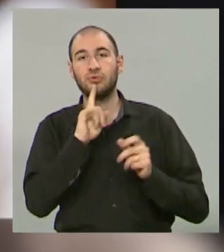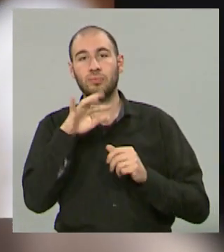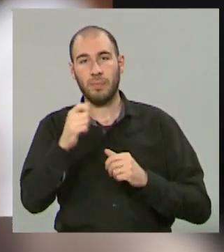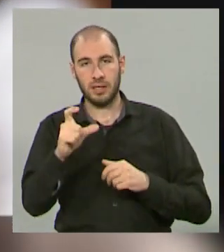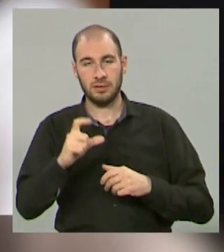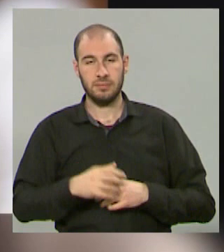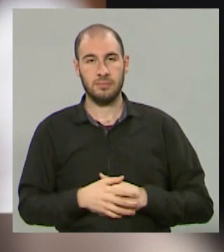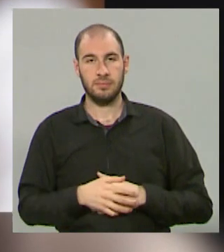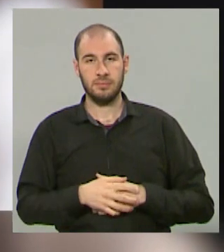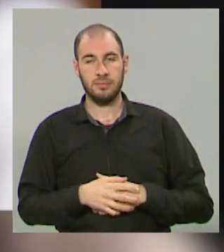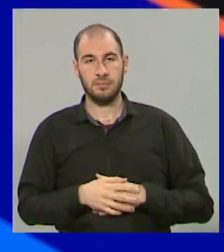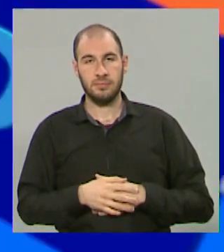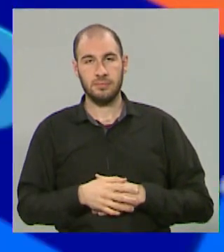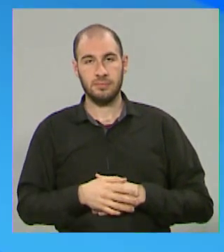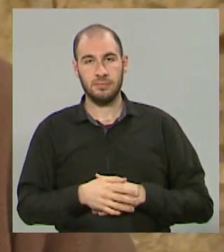Amaru.